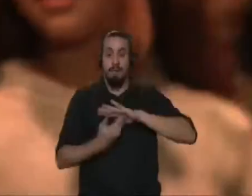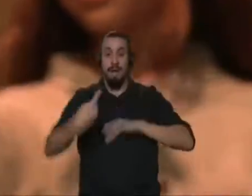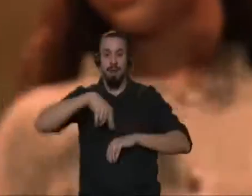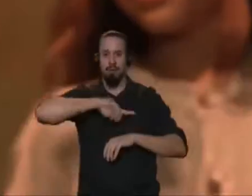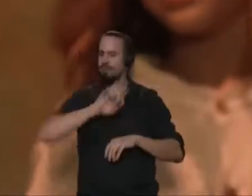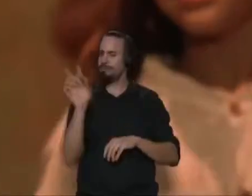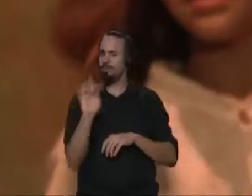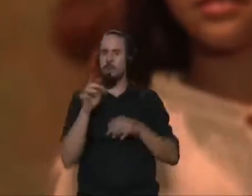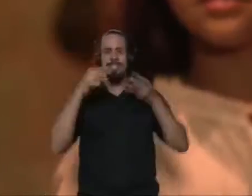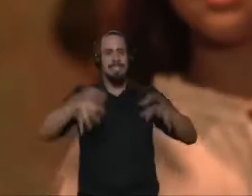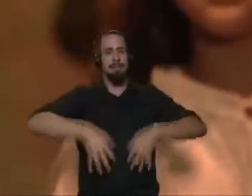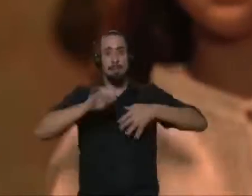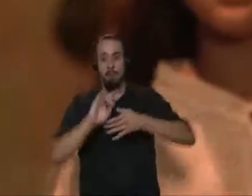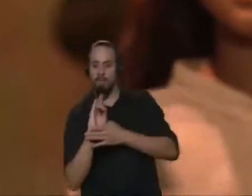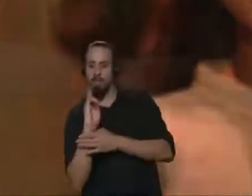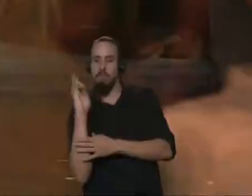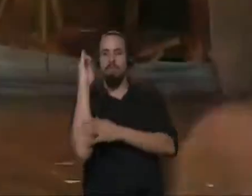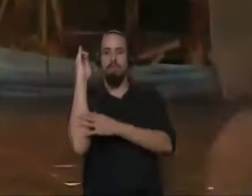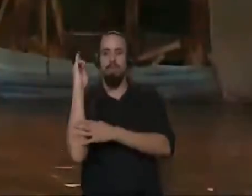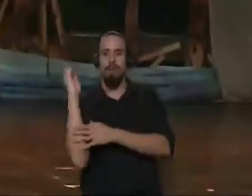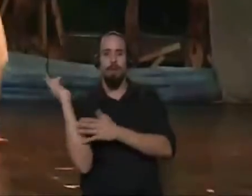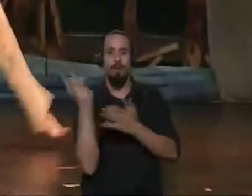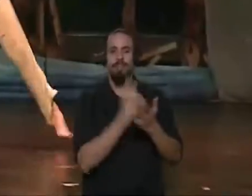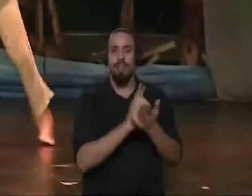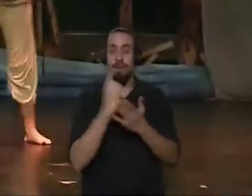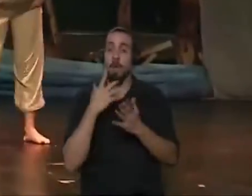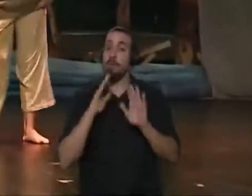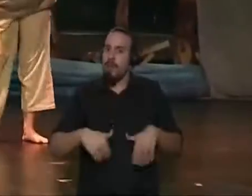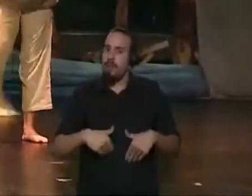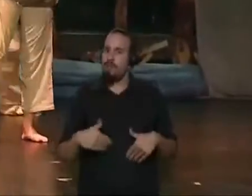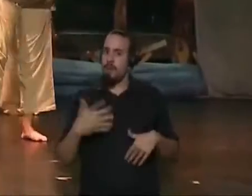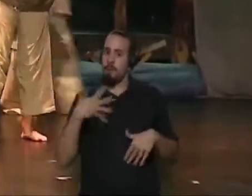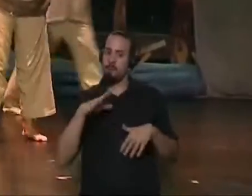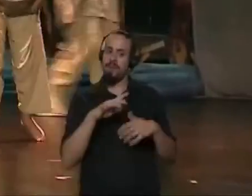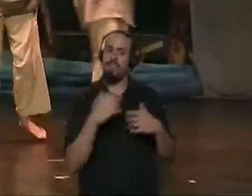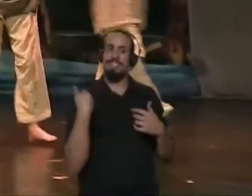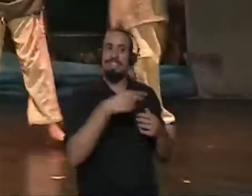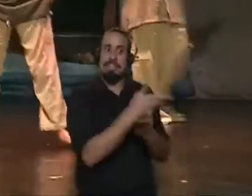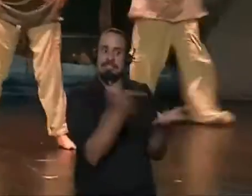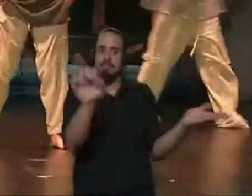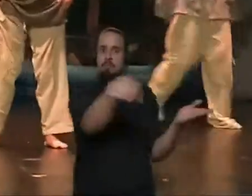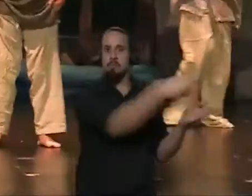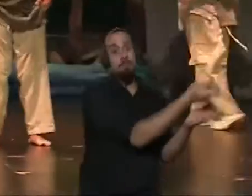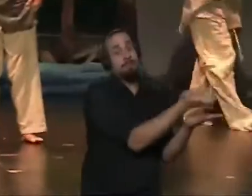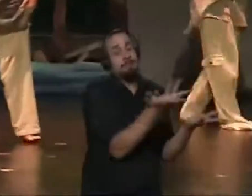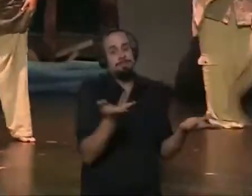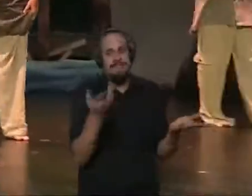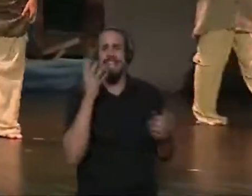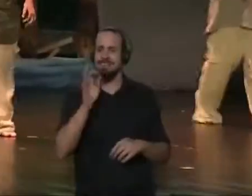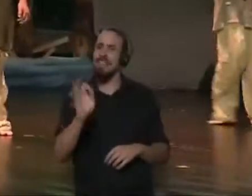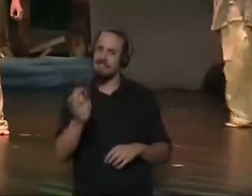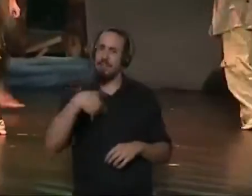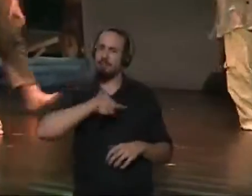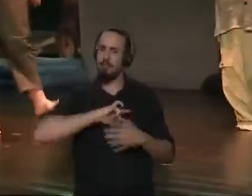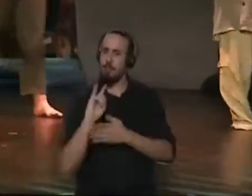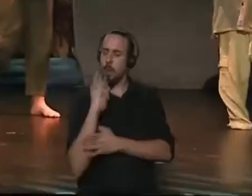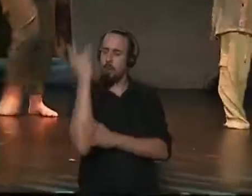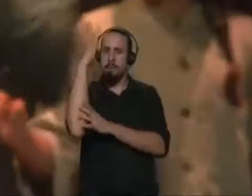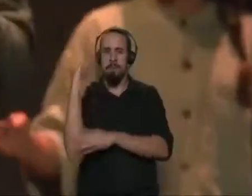siempre regresamos, que volvemos, quizá cuando ya nadie nos aguarda. Y es cierto que volvemos. Los